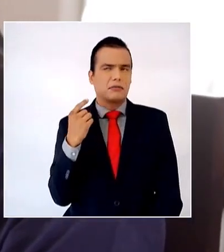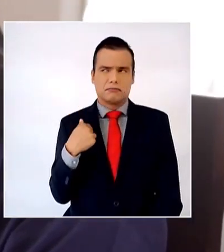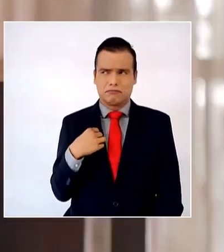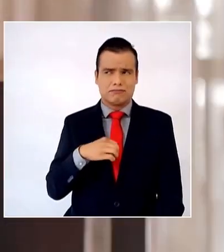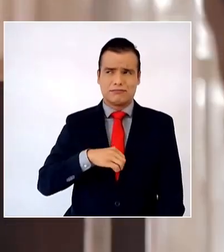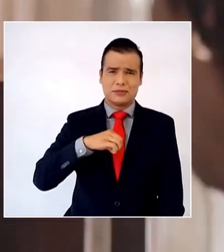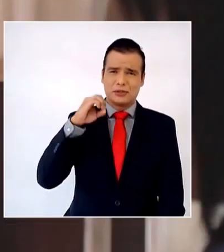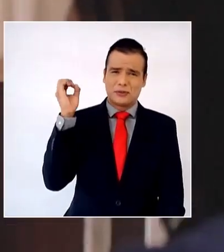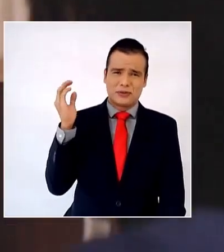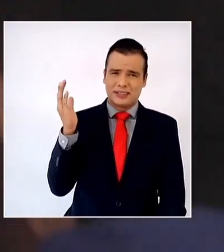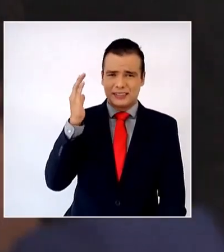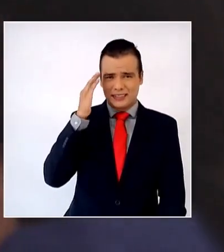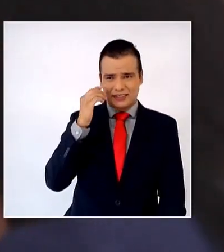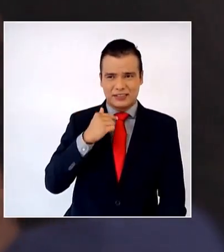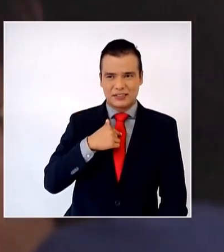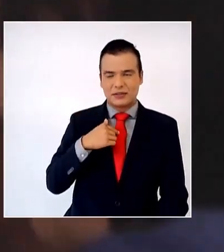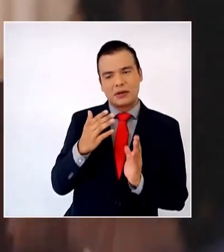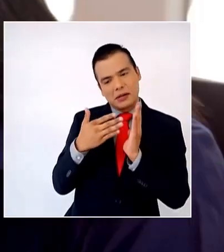come libro